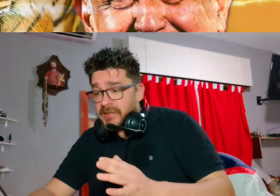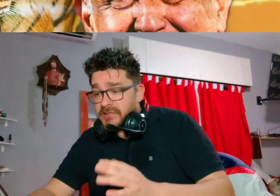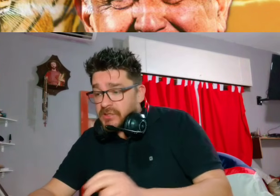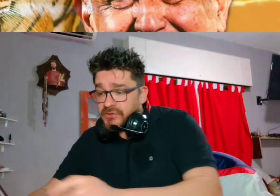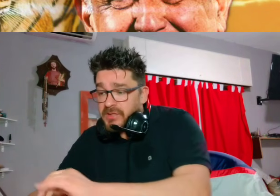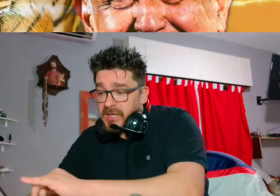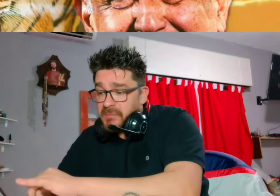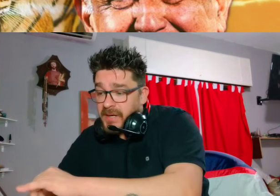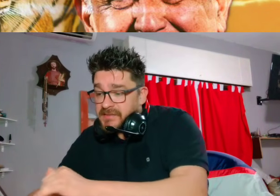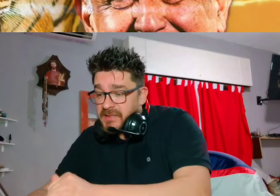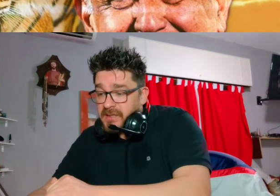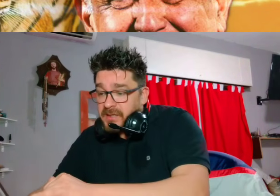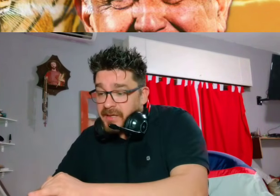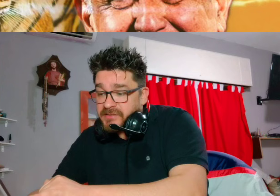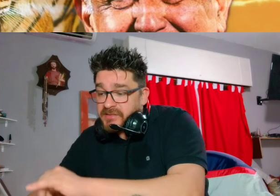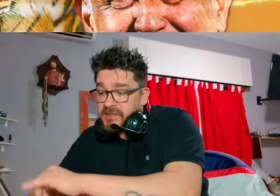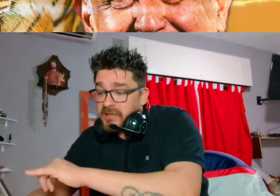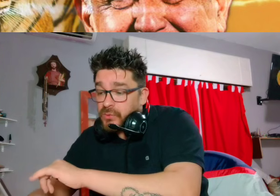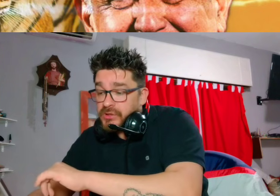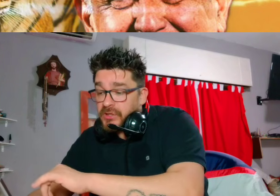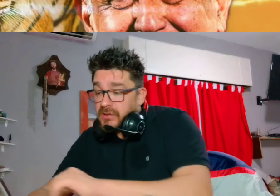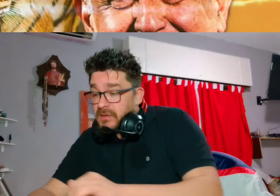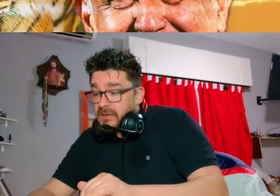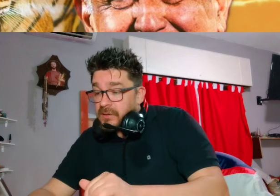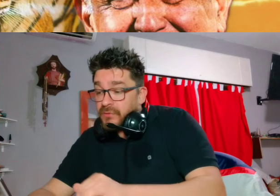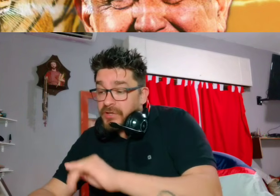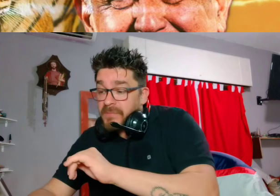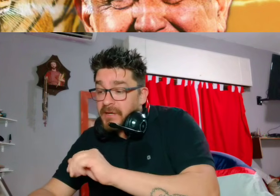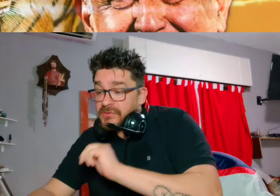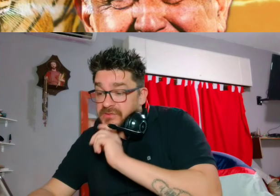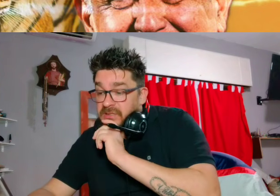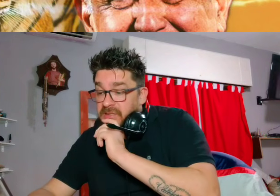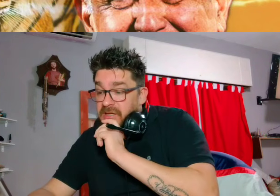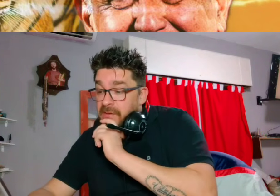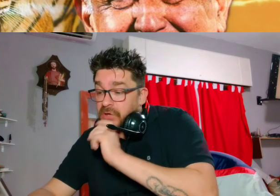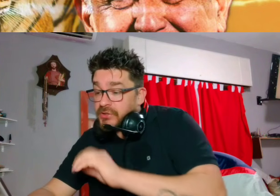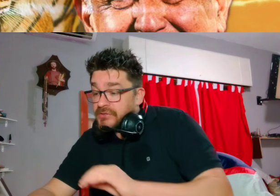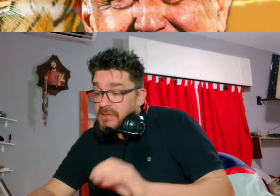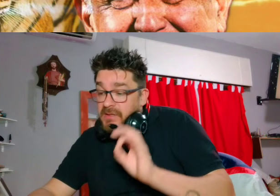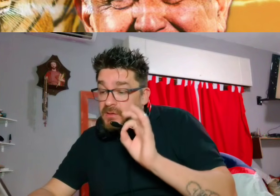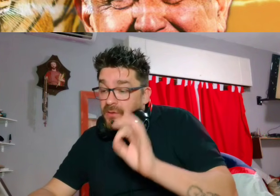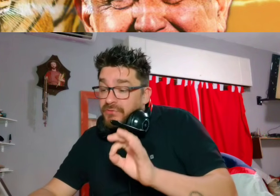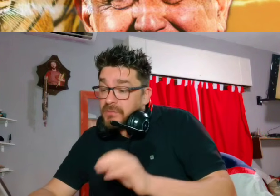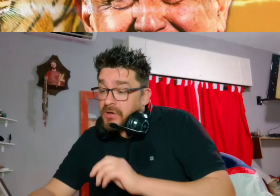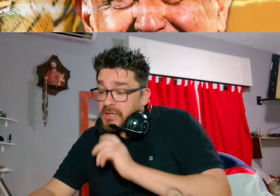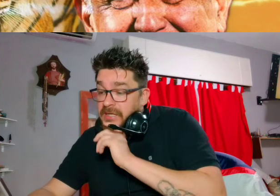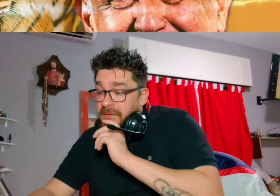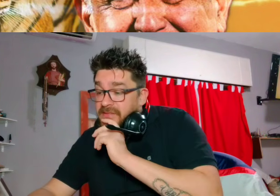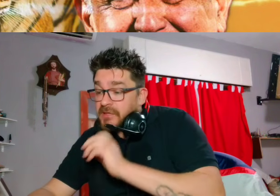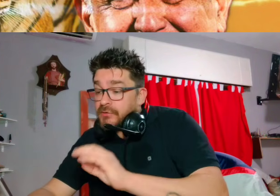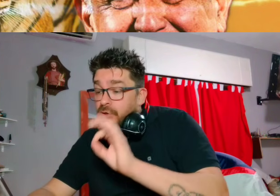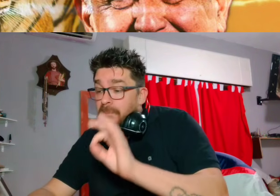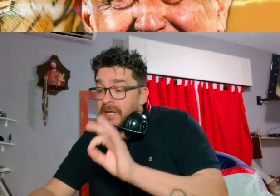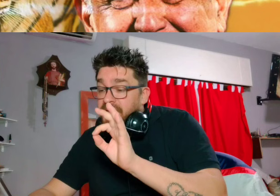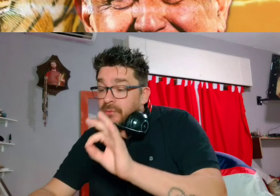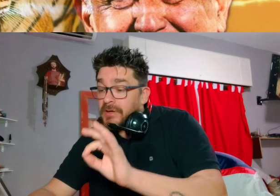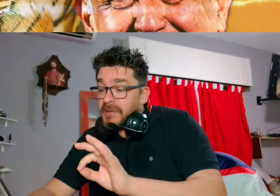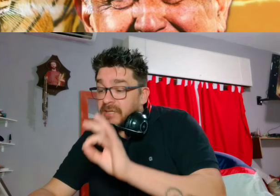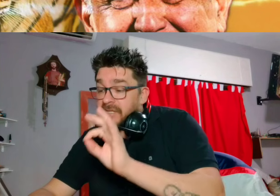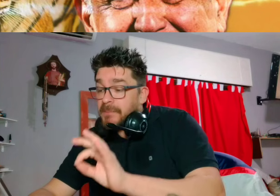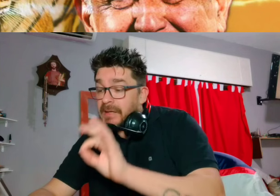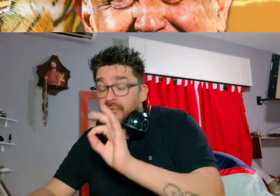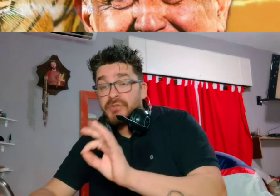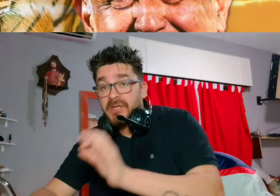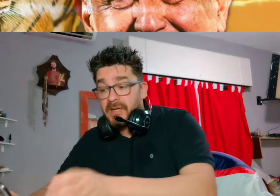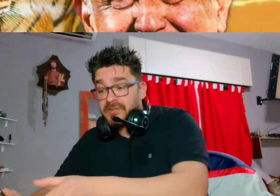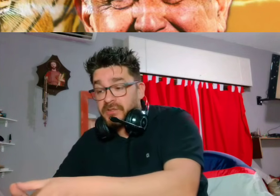tema de los autos eléctricos. Es más, el 16 de junio confirmaron, sí, General Motors confirmó que iban a hacer dos plantas